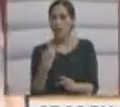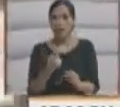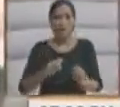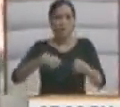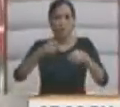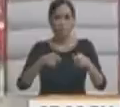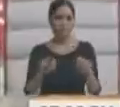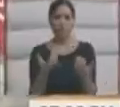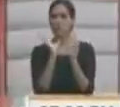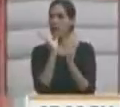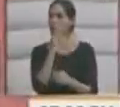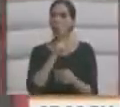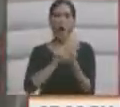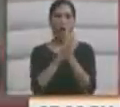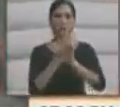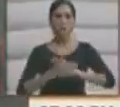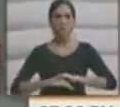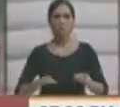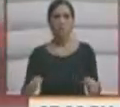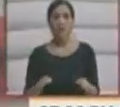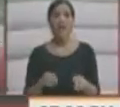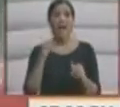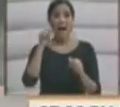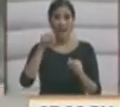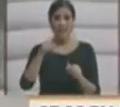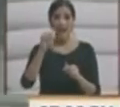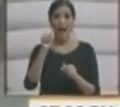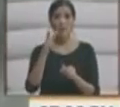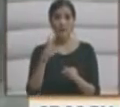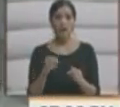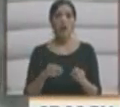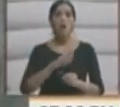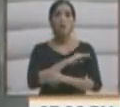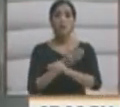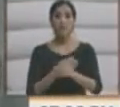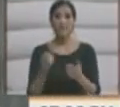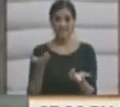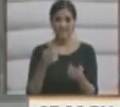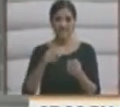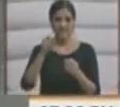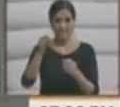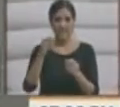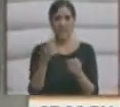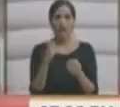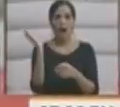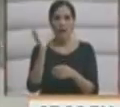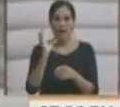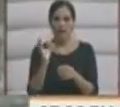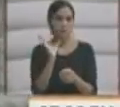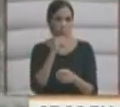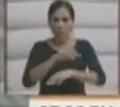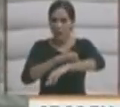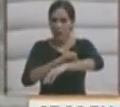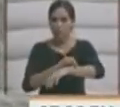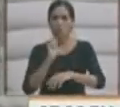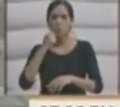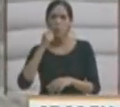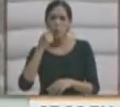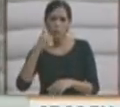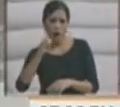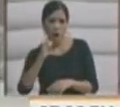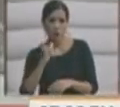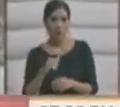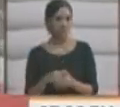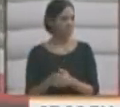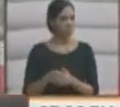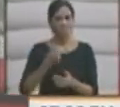más carne. Toda en la avenida Fuerzas Armadas, ahorita no hay carne. El tema del pollo, ¿sí se consigue todavía? El